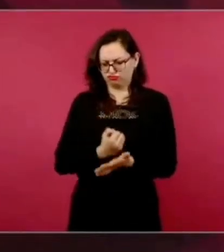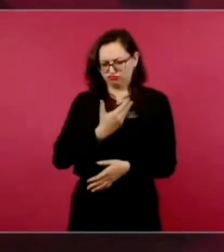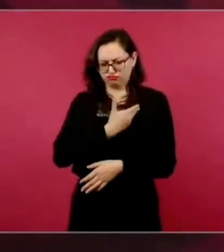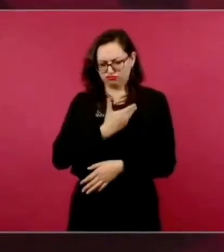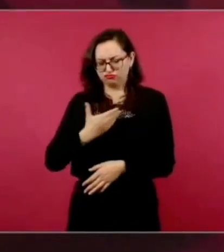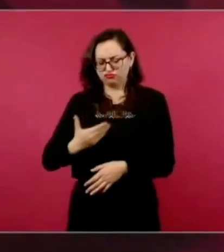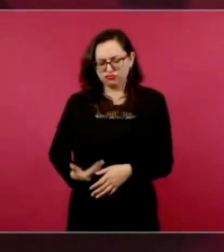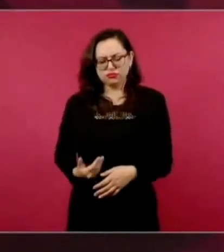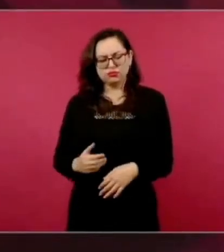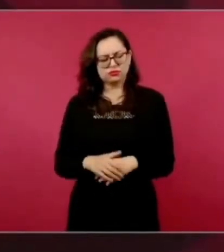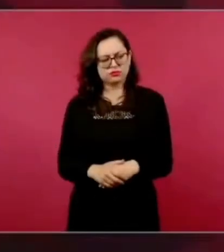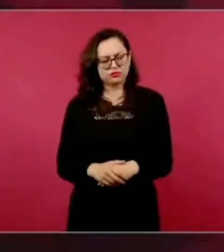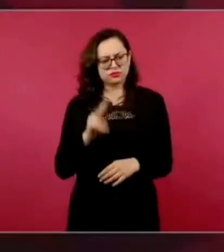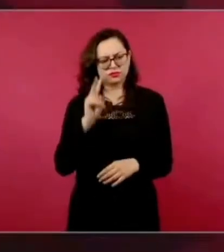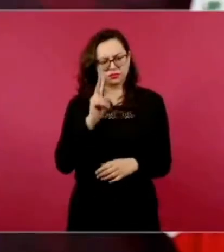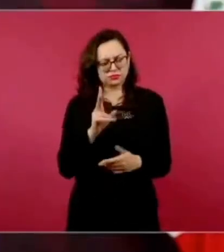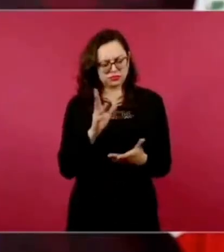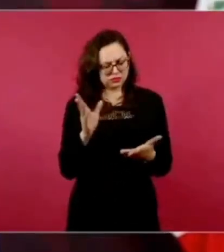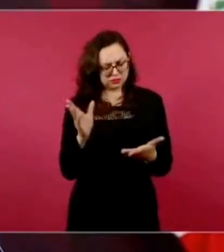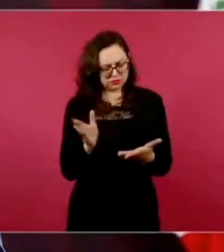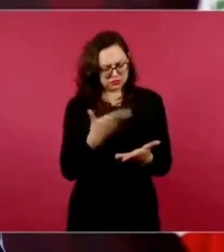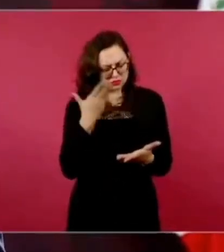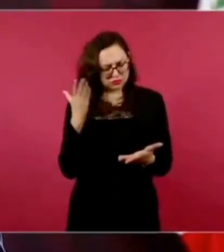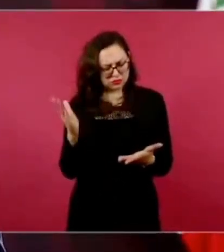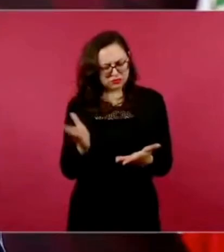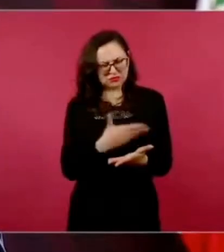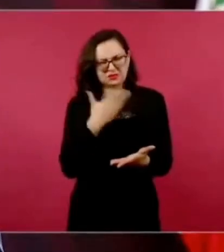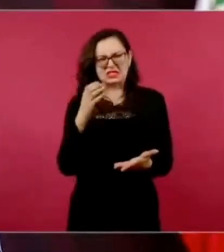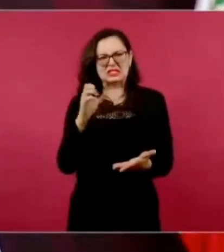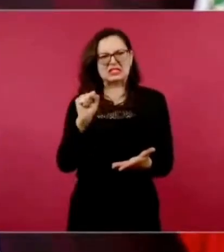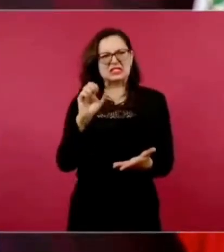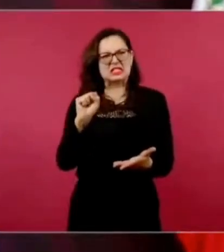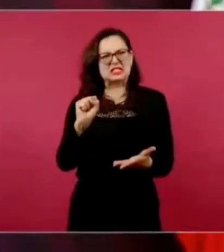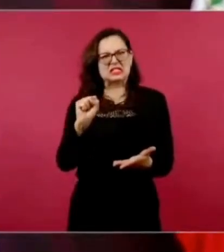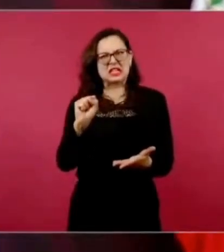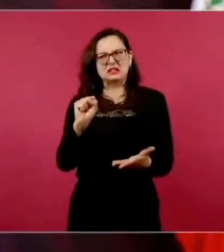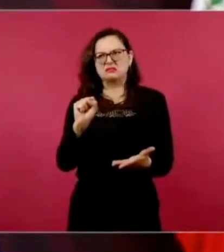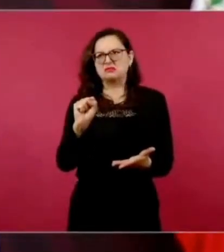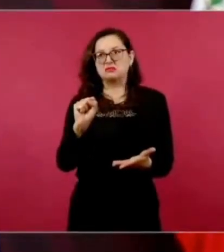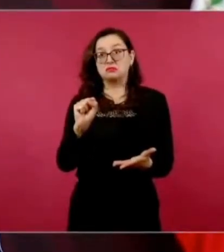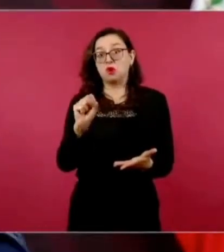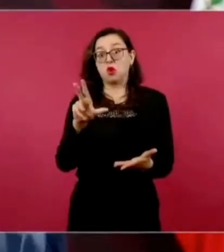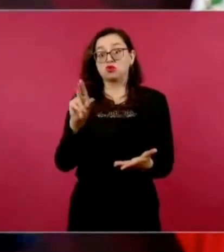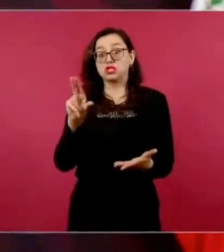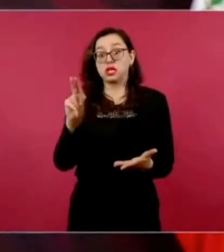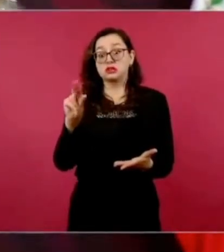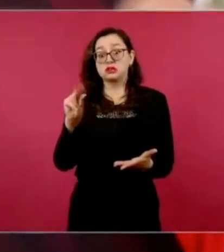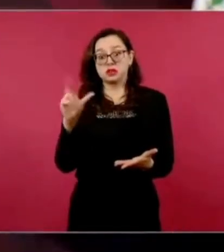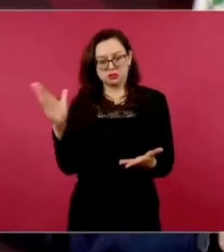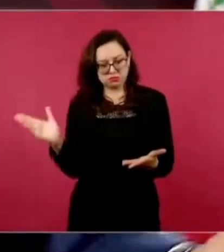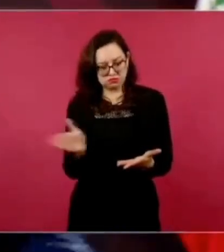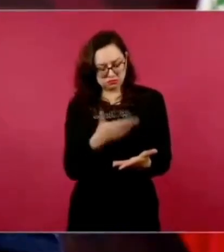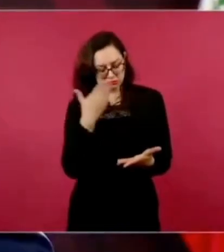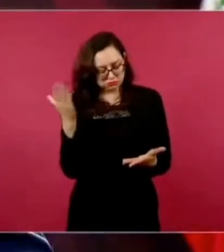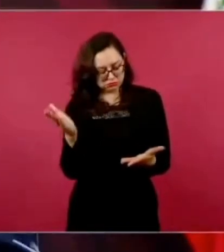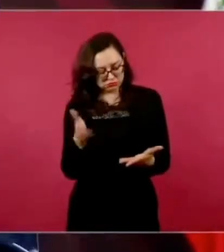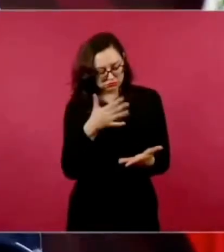60, 80 páginas en donde se entregaba el